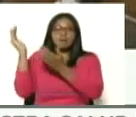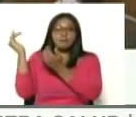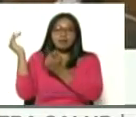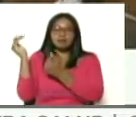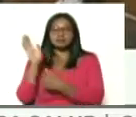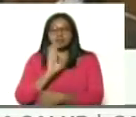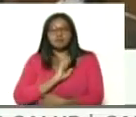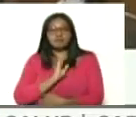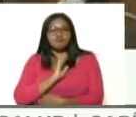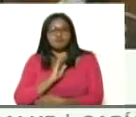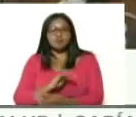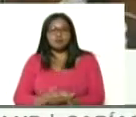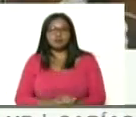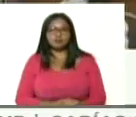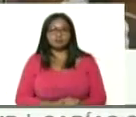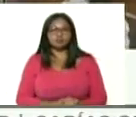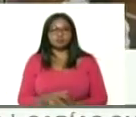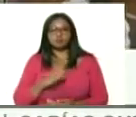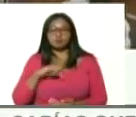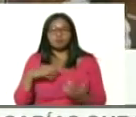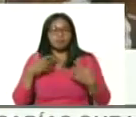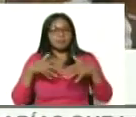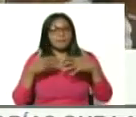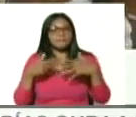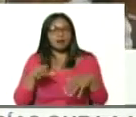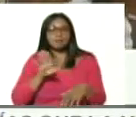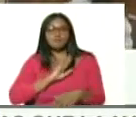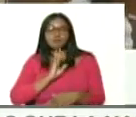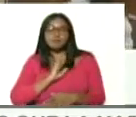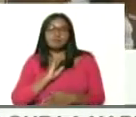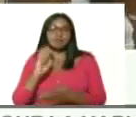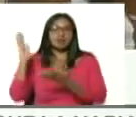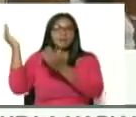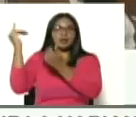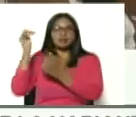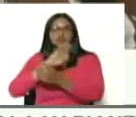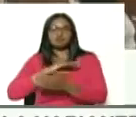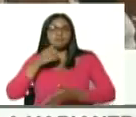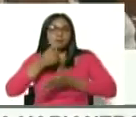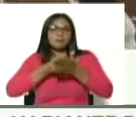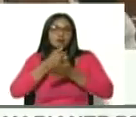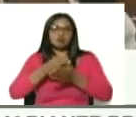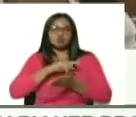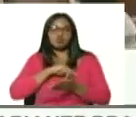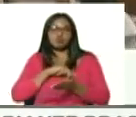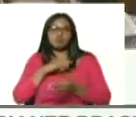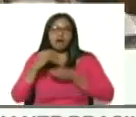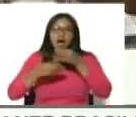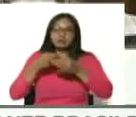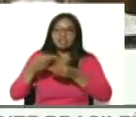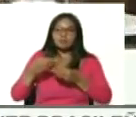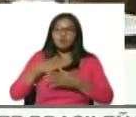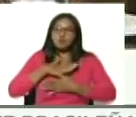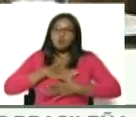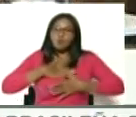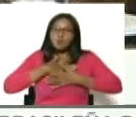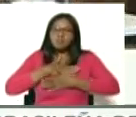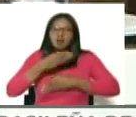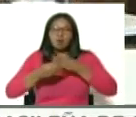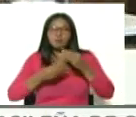militante. Somos militantes de la esperanza, porque construimos las condiciones para que el futuro sea